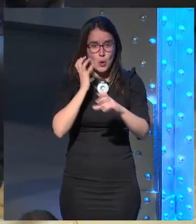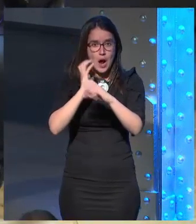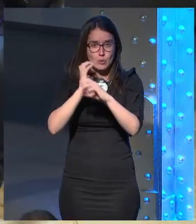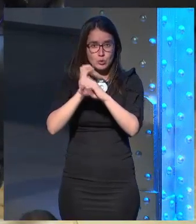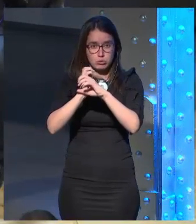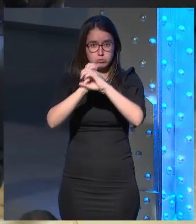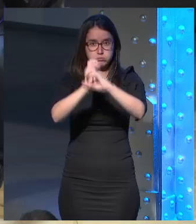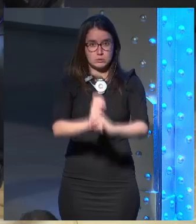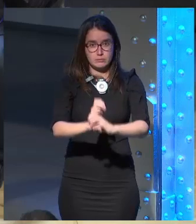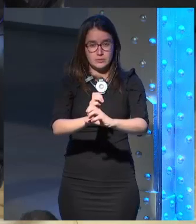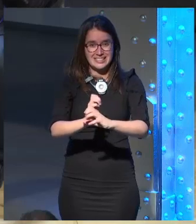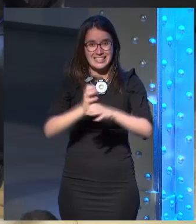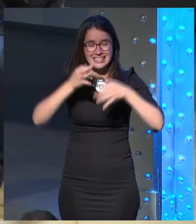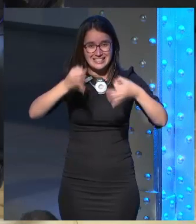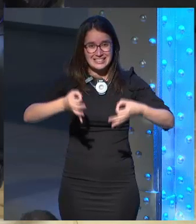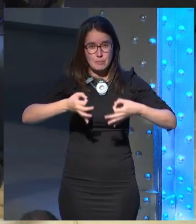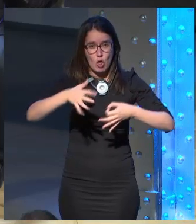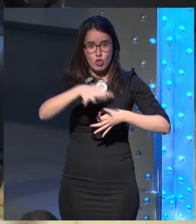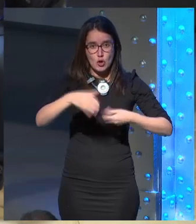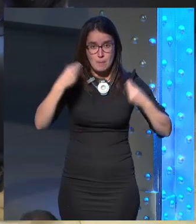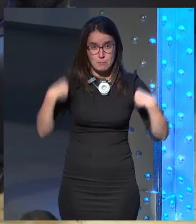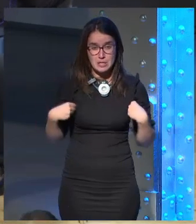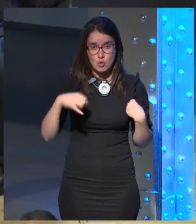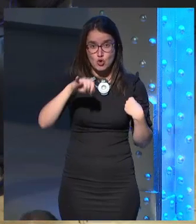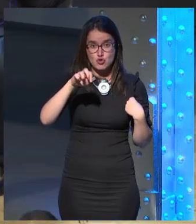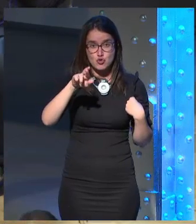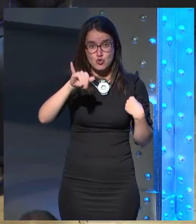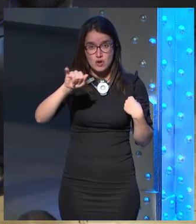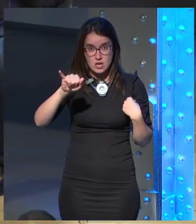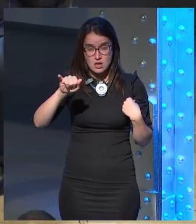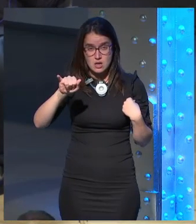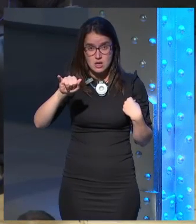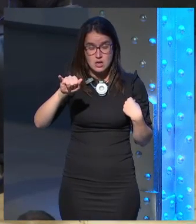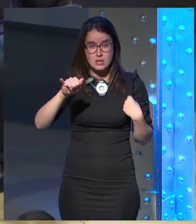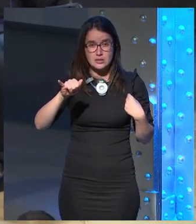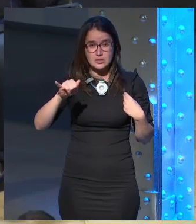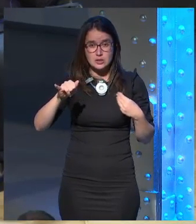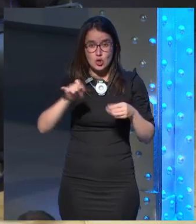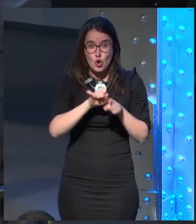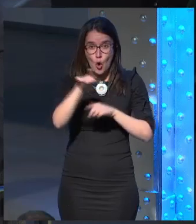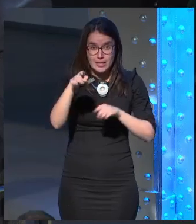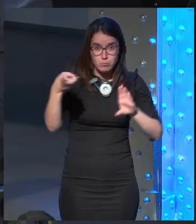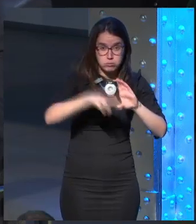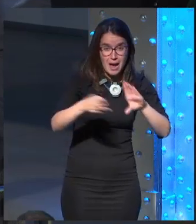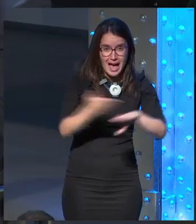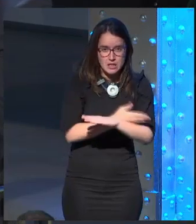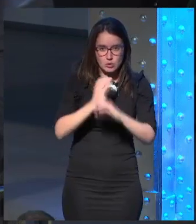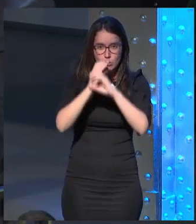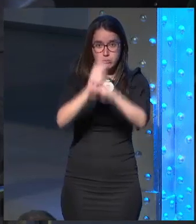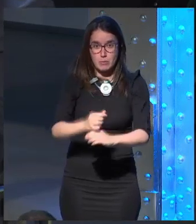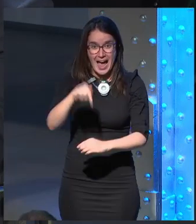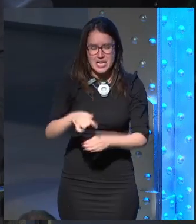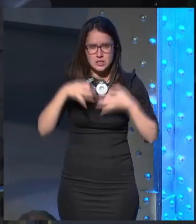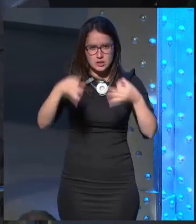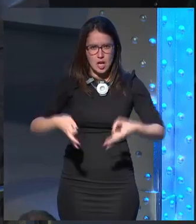en el mismo lugar exactamente donde lo hizo Yuri Gagarin antes de entrar en el cohete. Y se